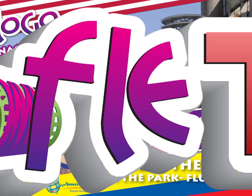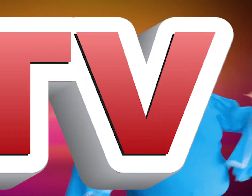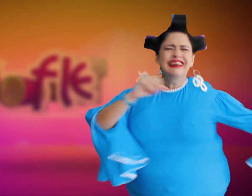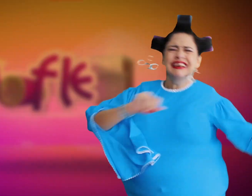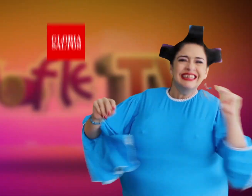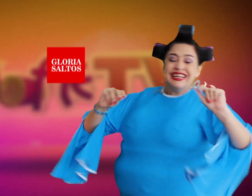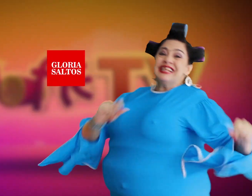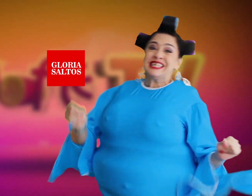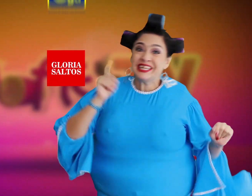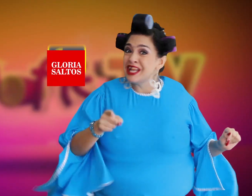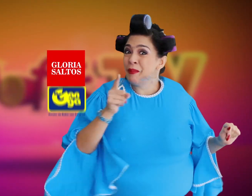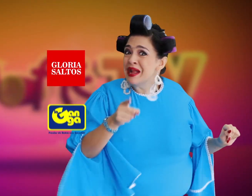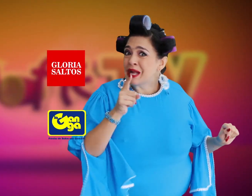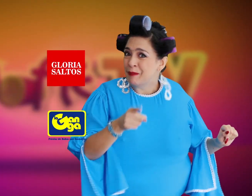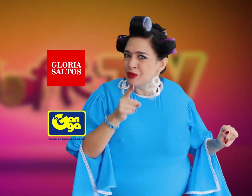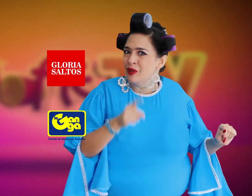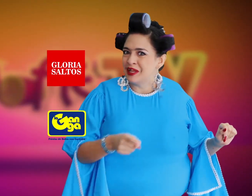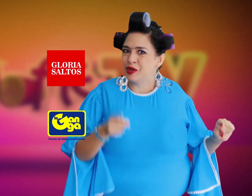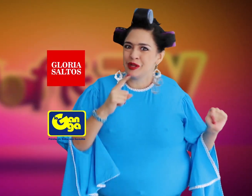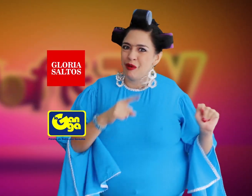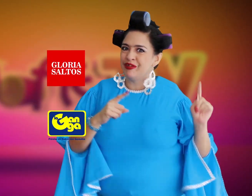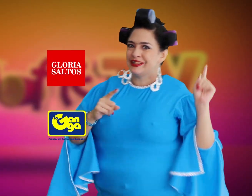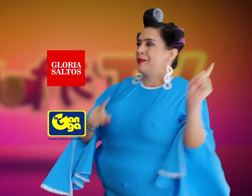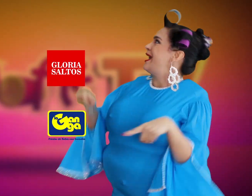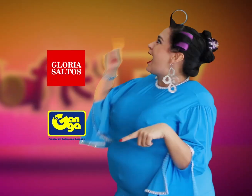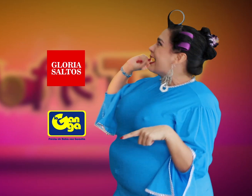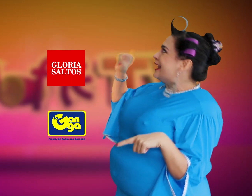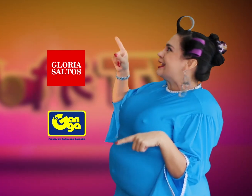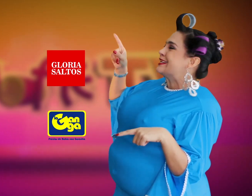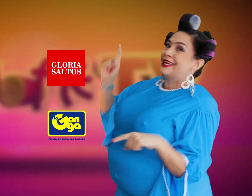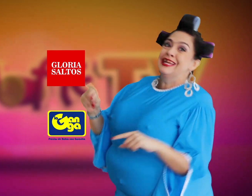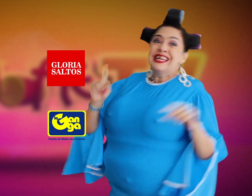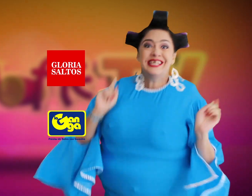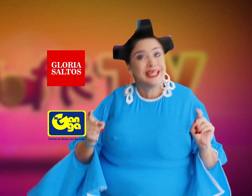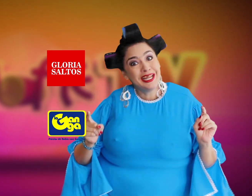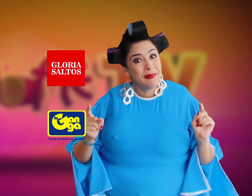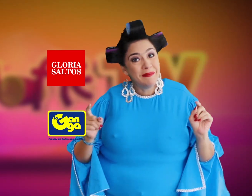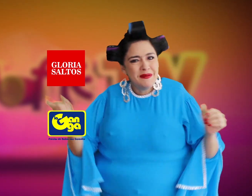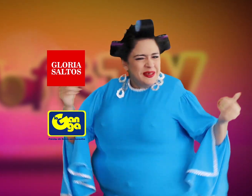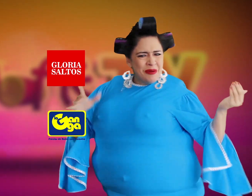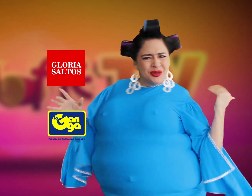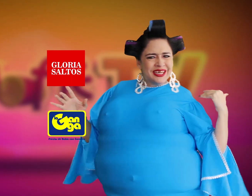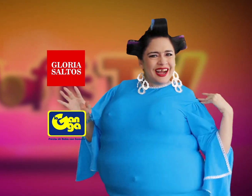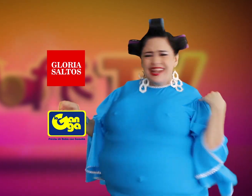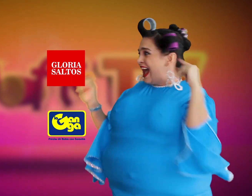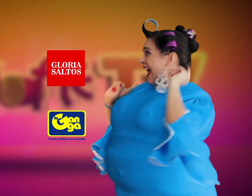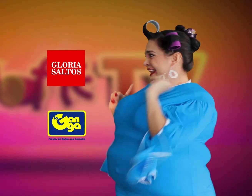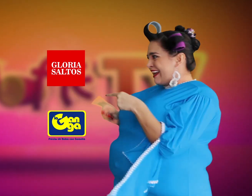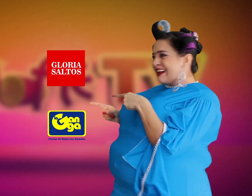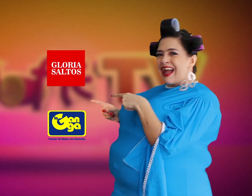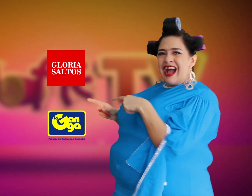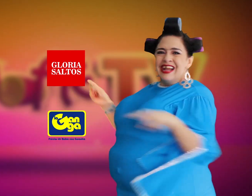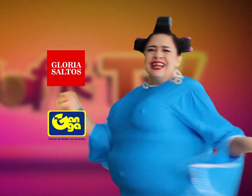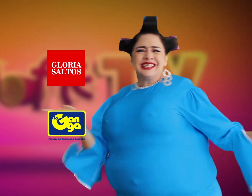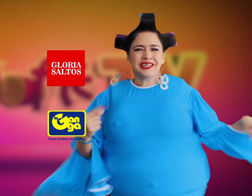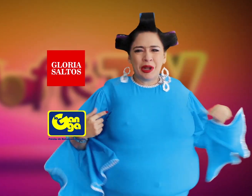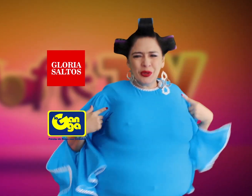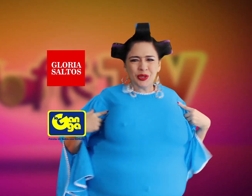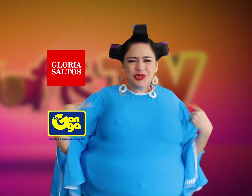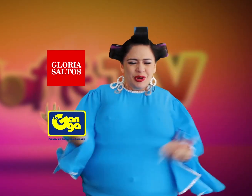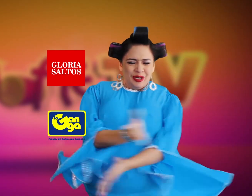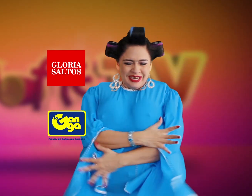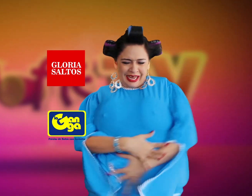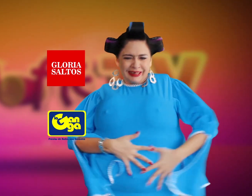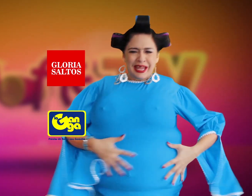un cambio Si quieres ver el capítulo anterior de TV si quieres ver mis videos musicales si